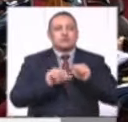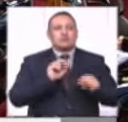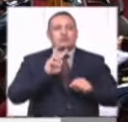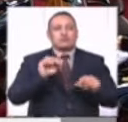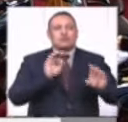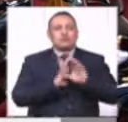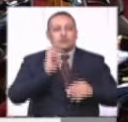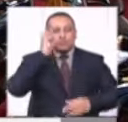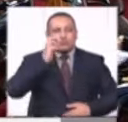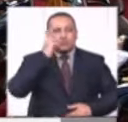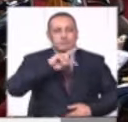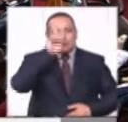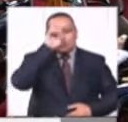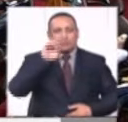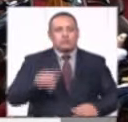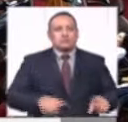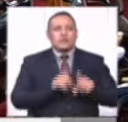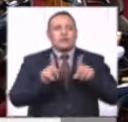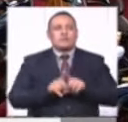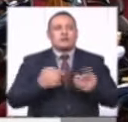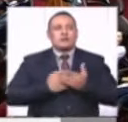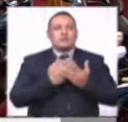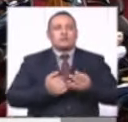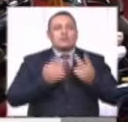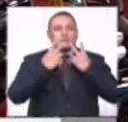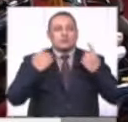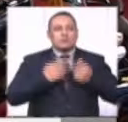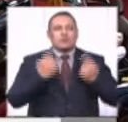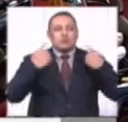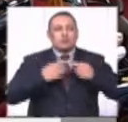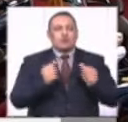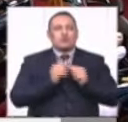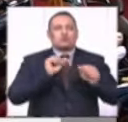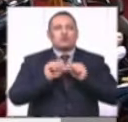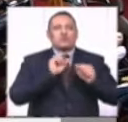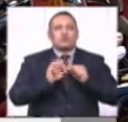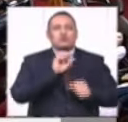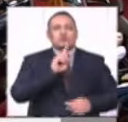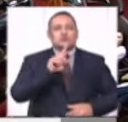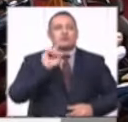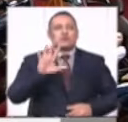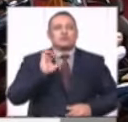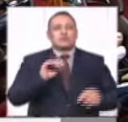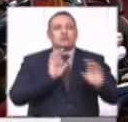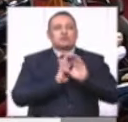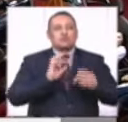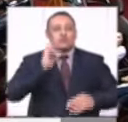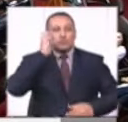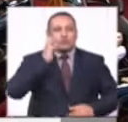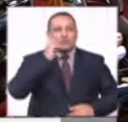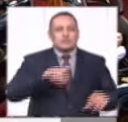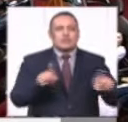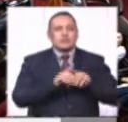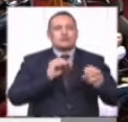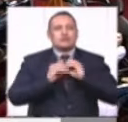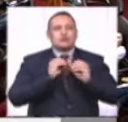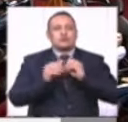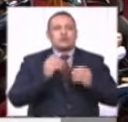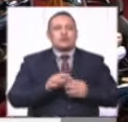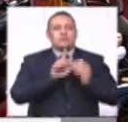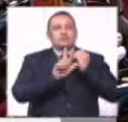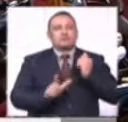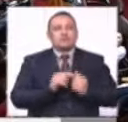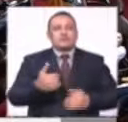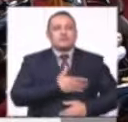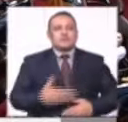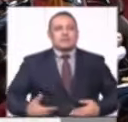la Constitución Política del Perú, y en consecuencia la aplicación del artículo 115 de la Constitución que regula la sucesión